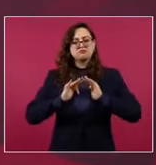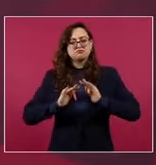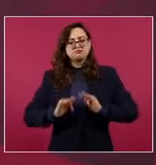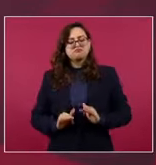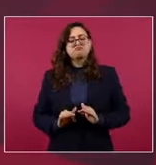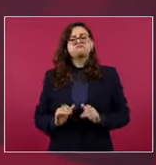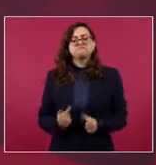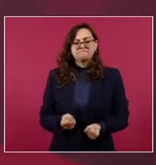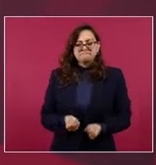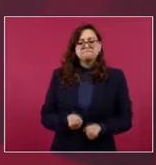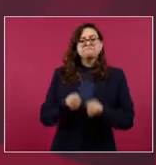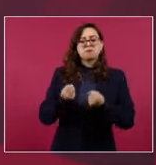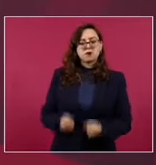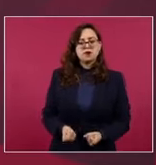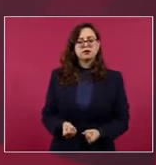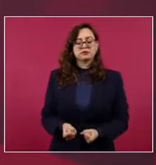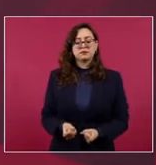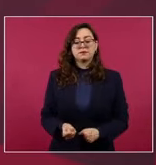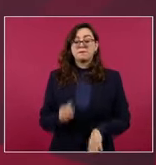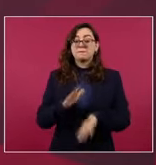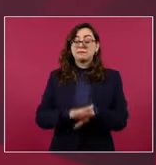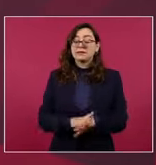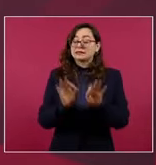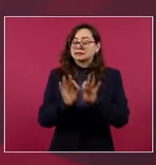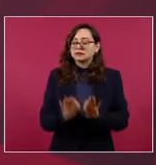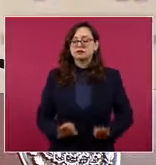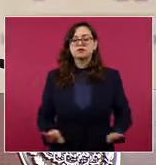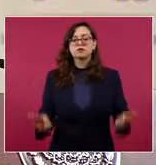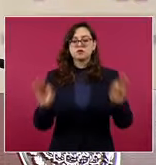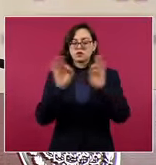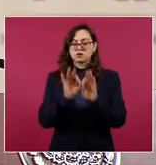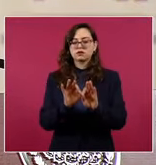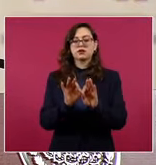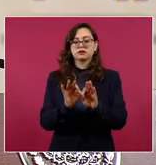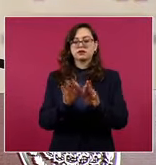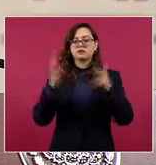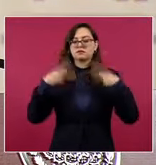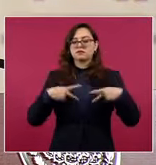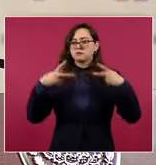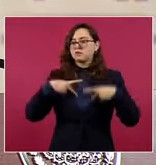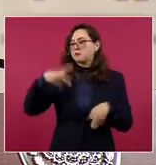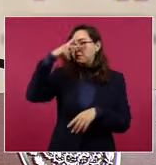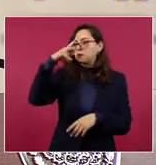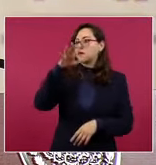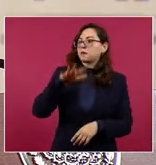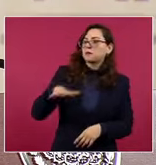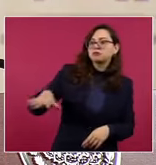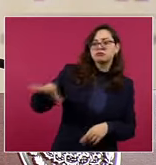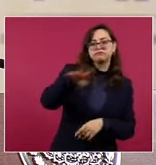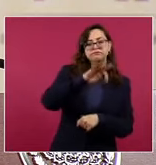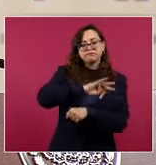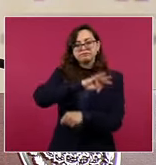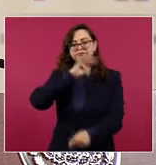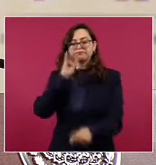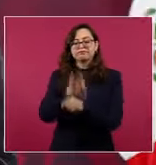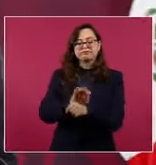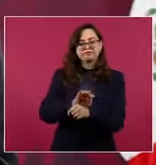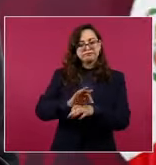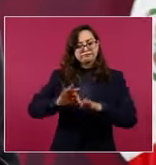garantizar la tranquilidad y proteger a los mexicanos.